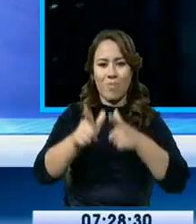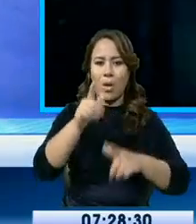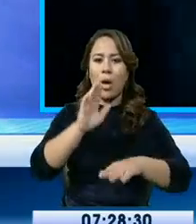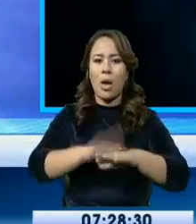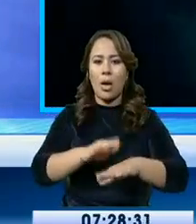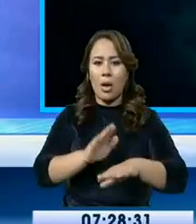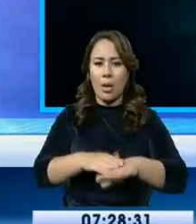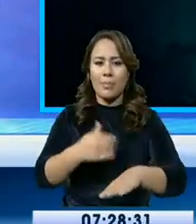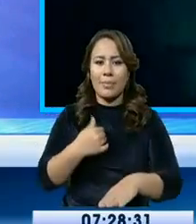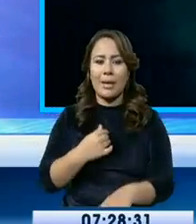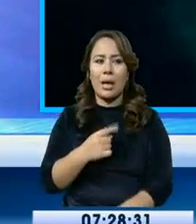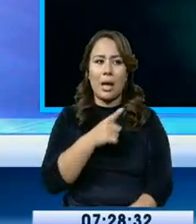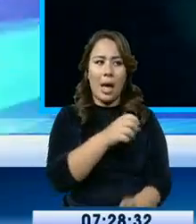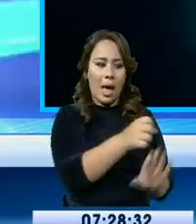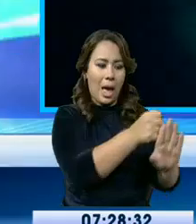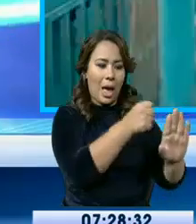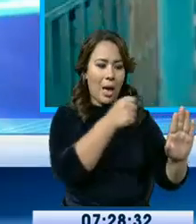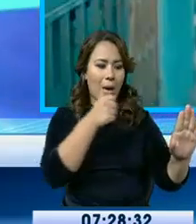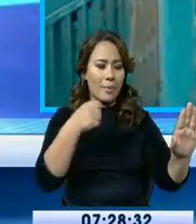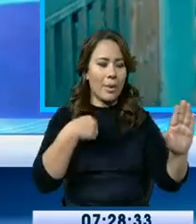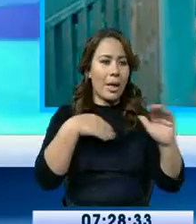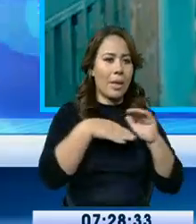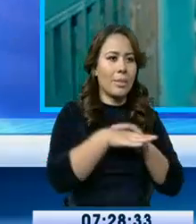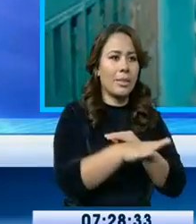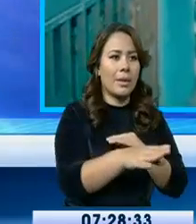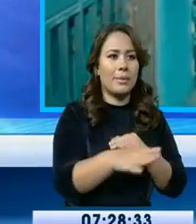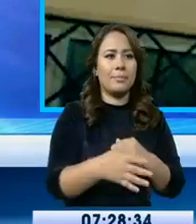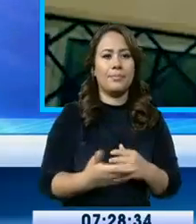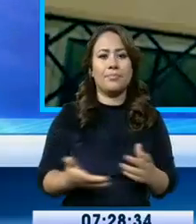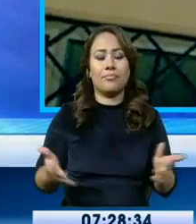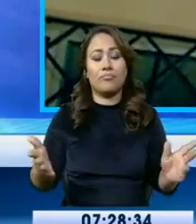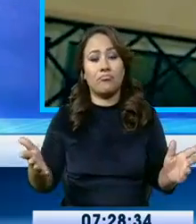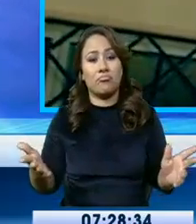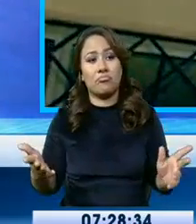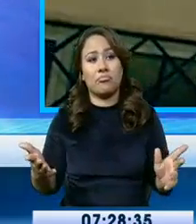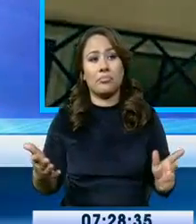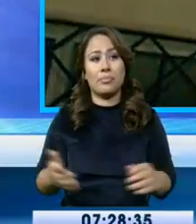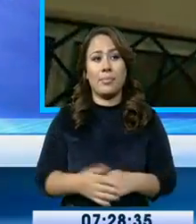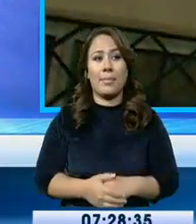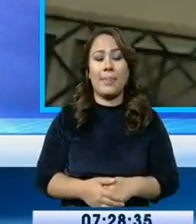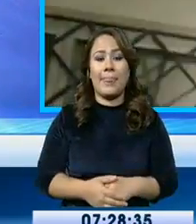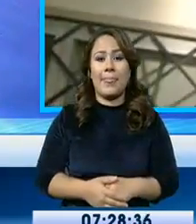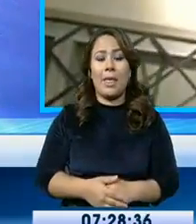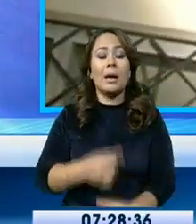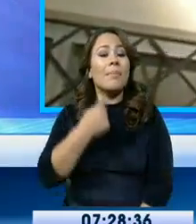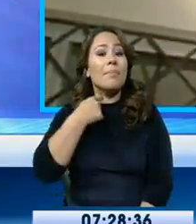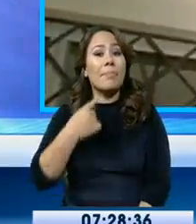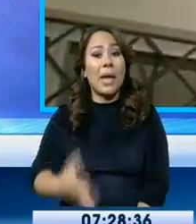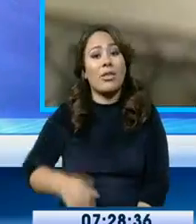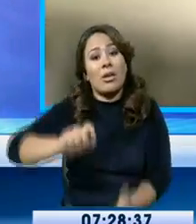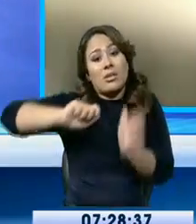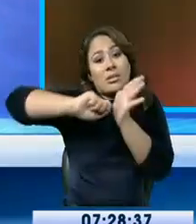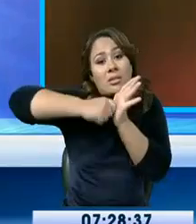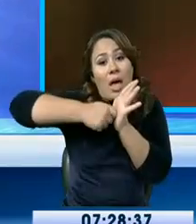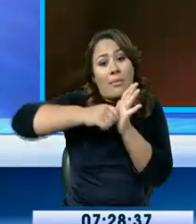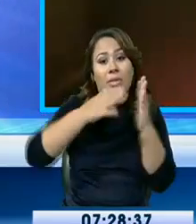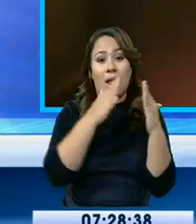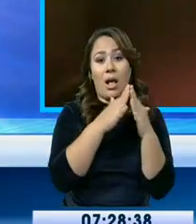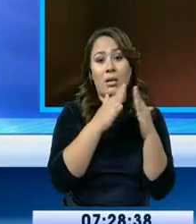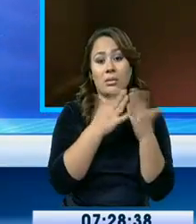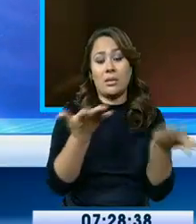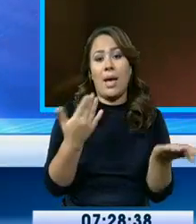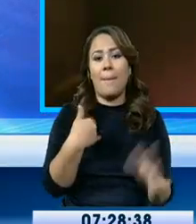que lejos de ingresar por la puerta, no sé, puedo colegir o deducir que tal vez se le habían extraviado las llaves, decidió